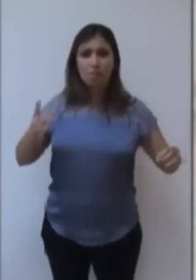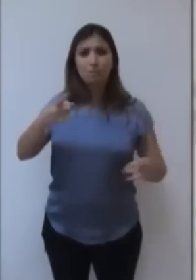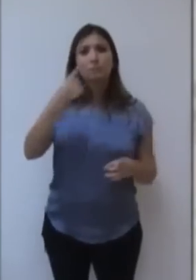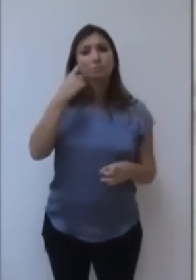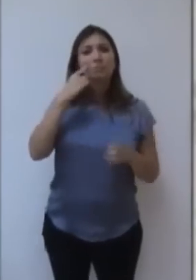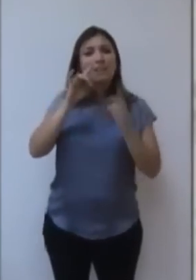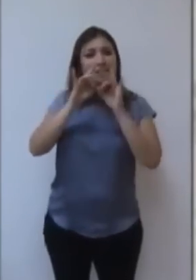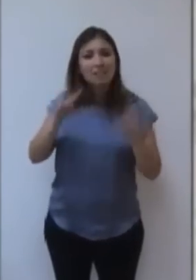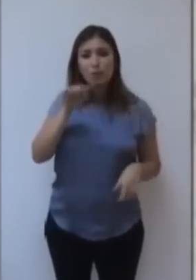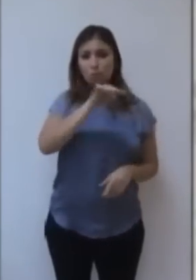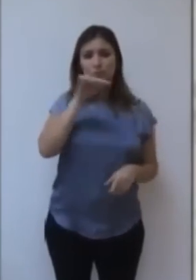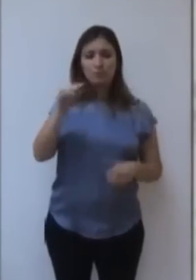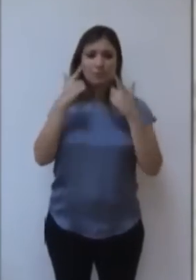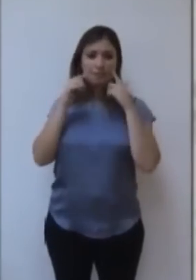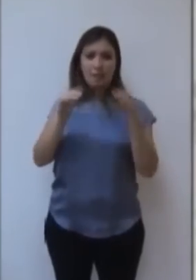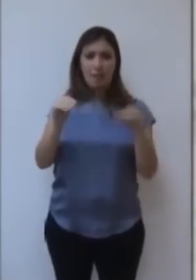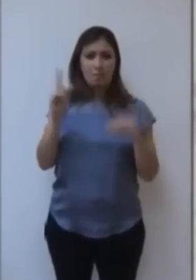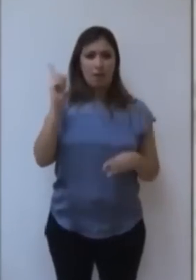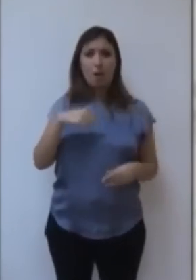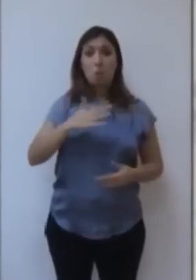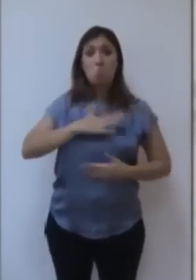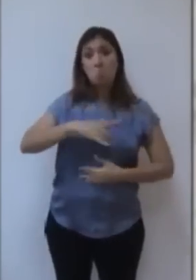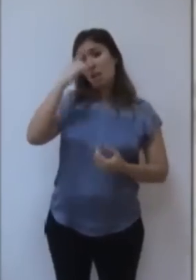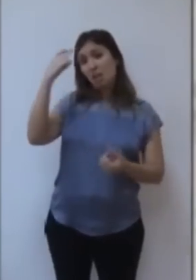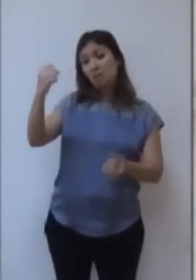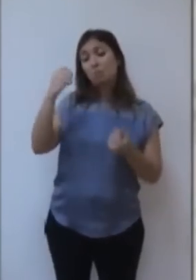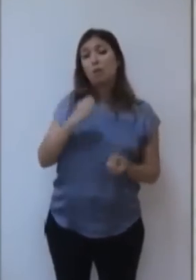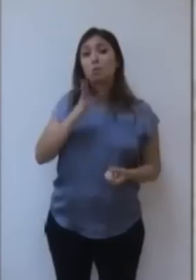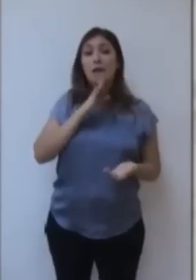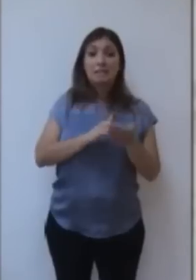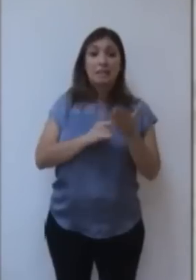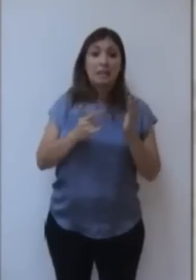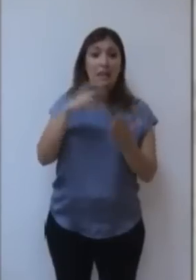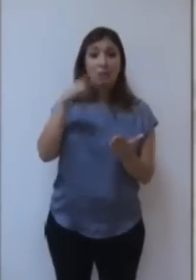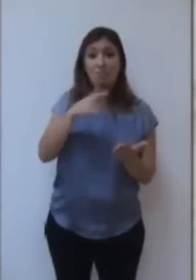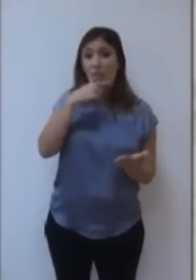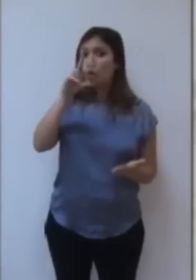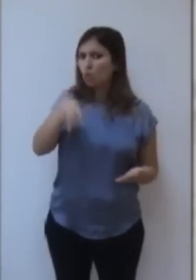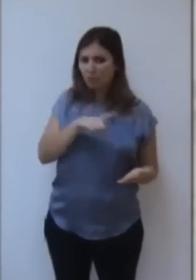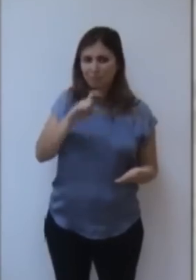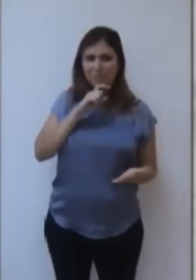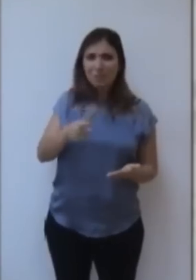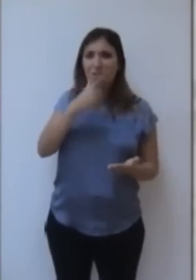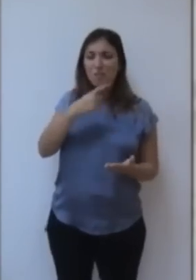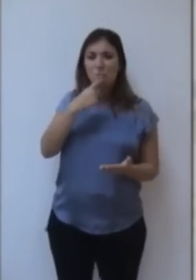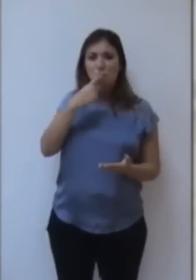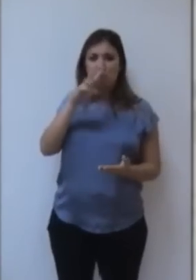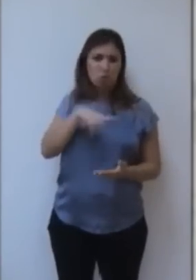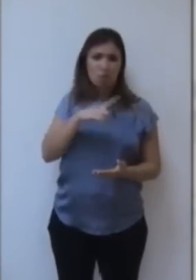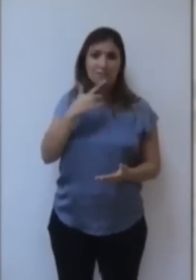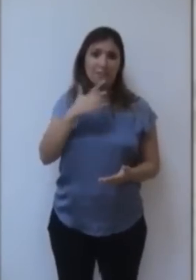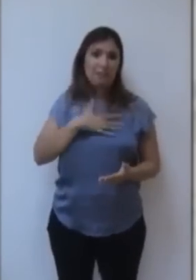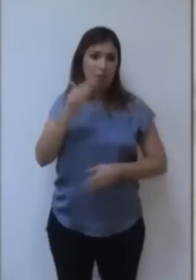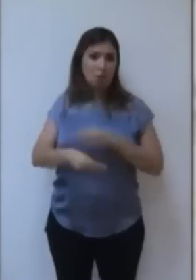esos puntos, que te diga, y que sin ser un experto en esas técnicas de lectura fácil, que no son sencillas tampoco, ¿no? Para quien quiera